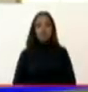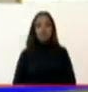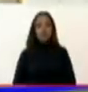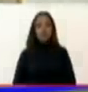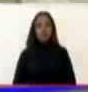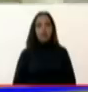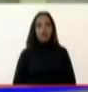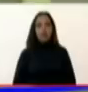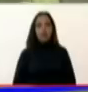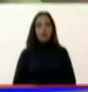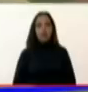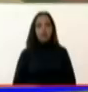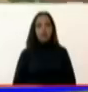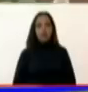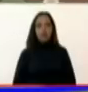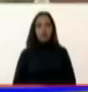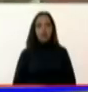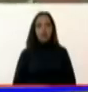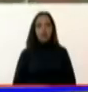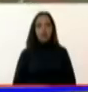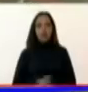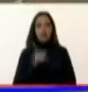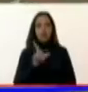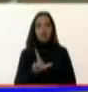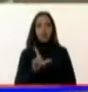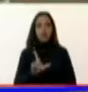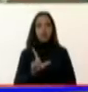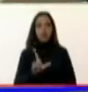Agita, propaga y comunica.